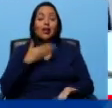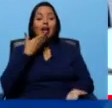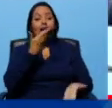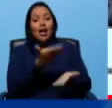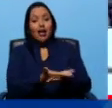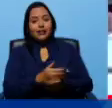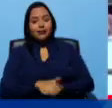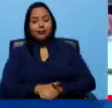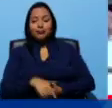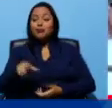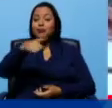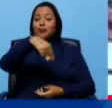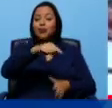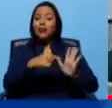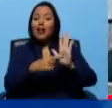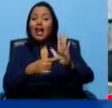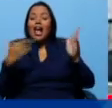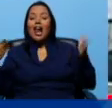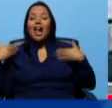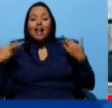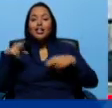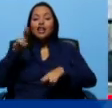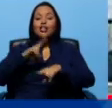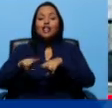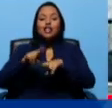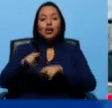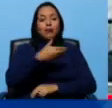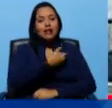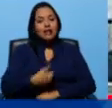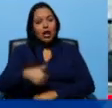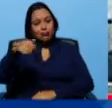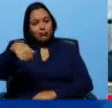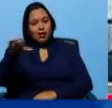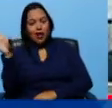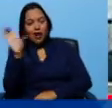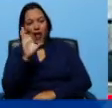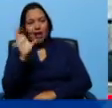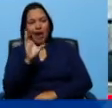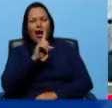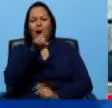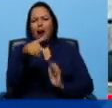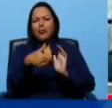Gracias. Esa es la alegría de nuestros niños. Mi comandante, aquí en Caracas tenemos